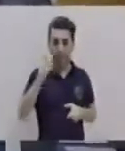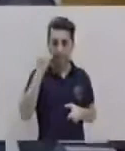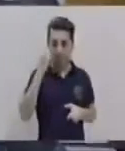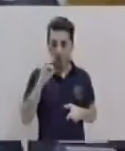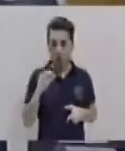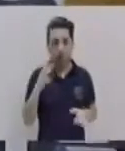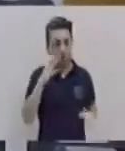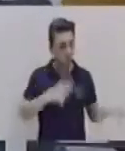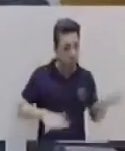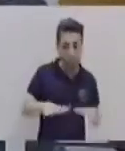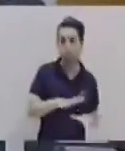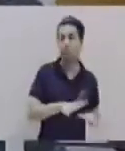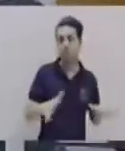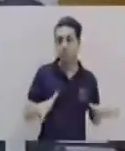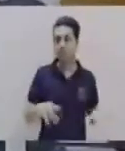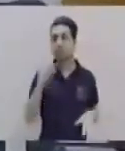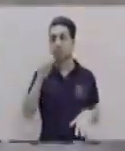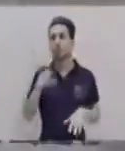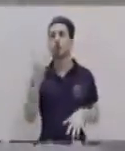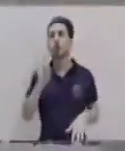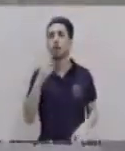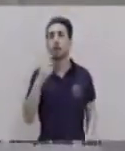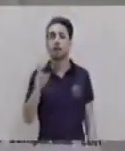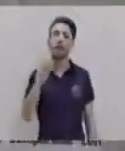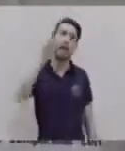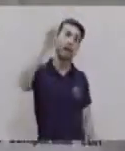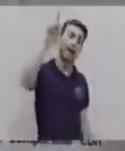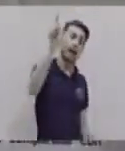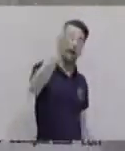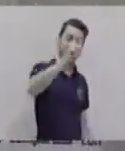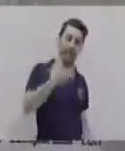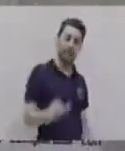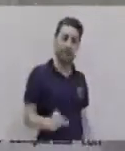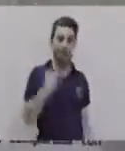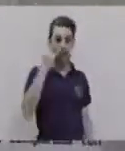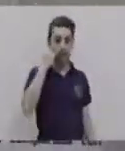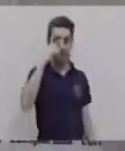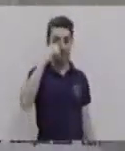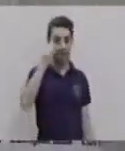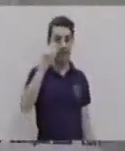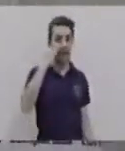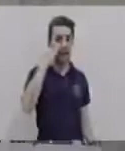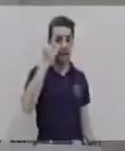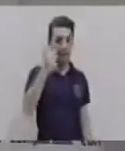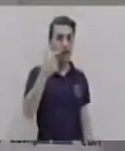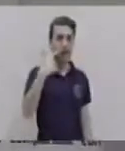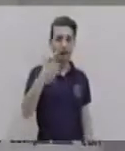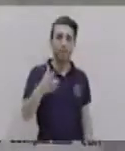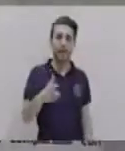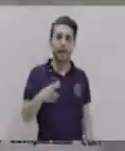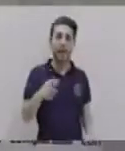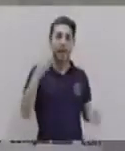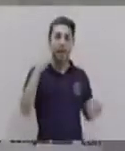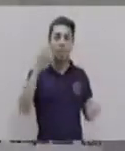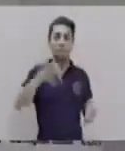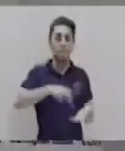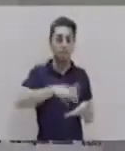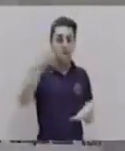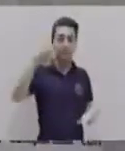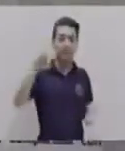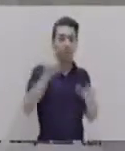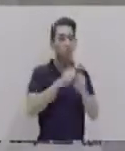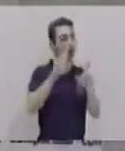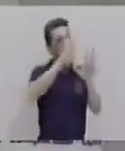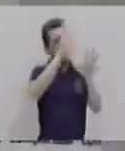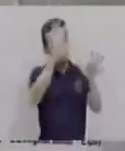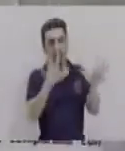fíjate que la historia de Romeo y Julieta está situada en Italia. Creo que todos ustedes ya conocen Italia y se recordarán en el mapa que es el país que tiene forma de bota. De